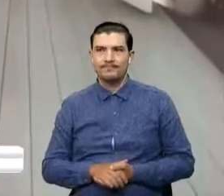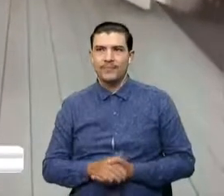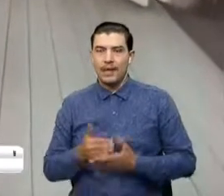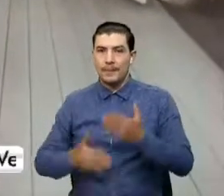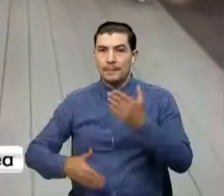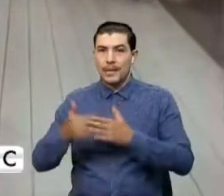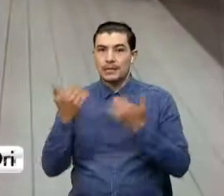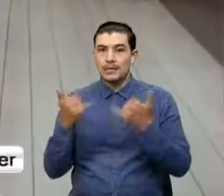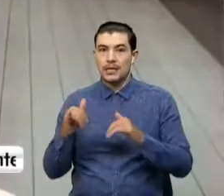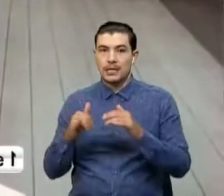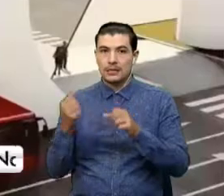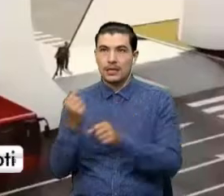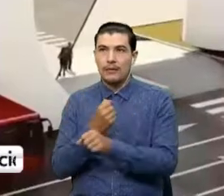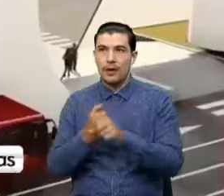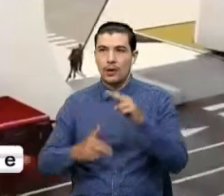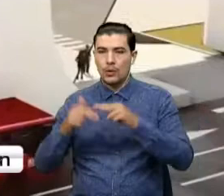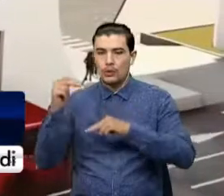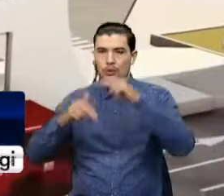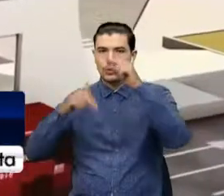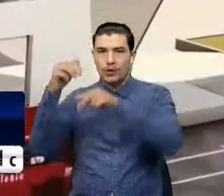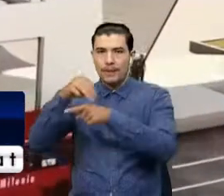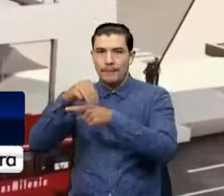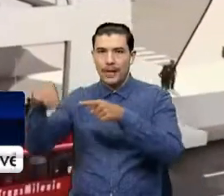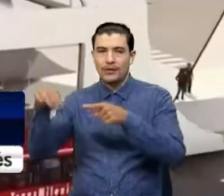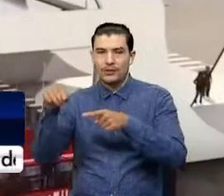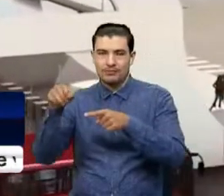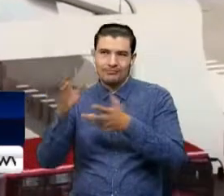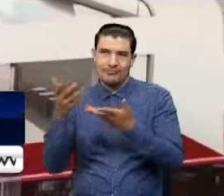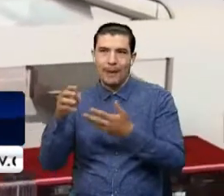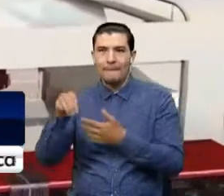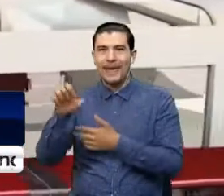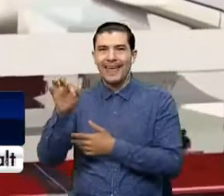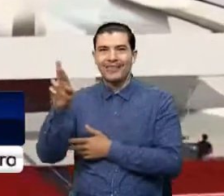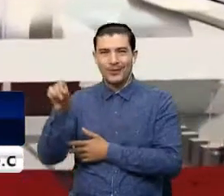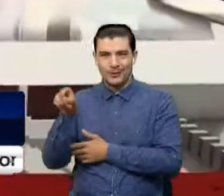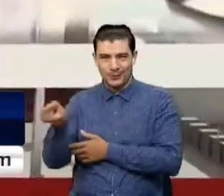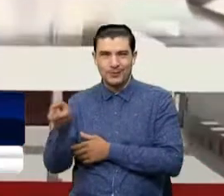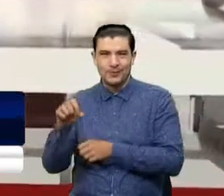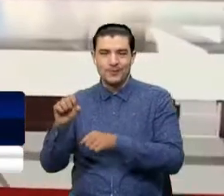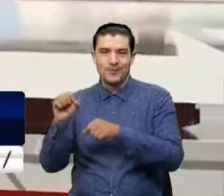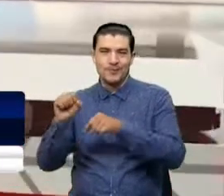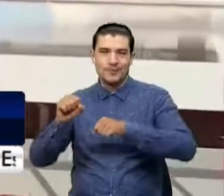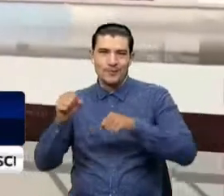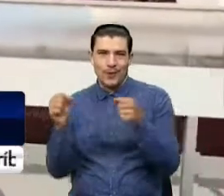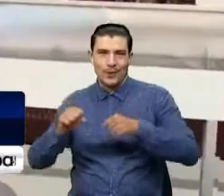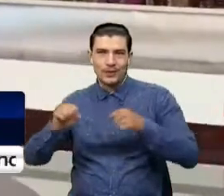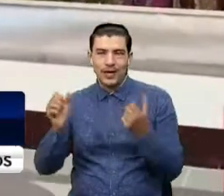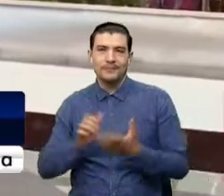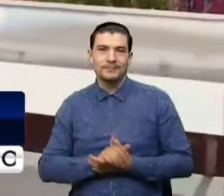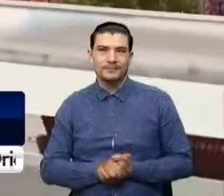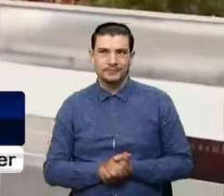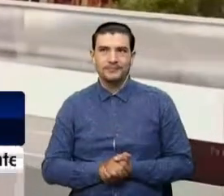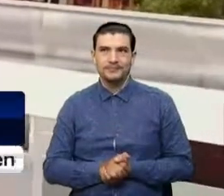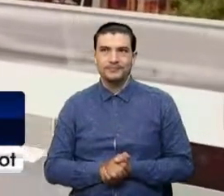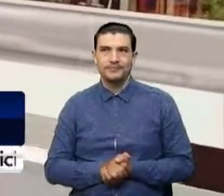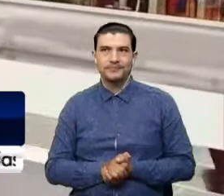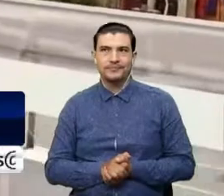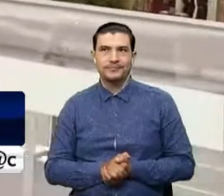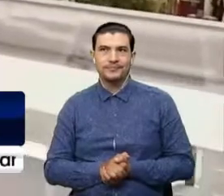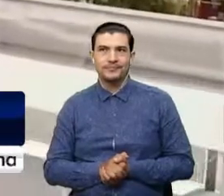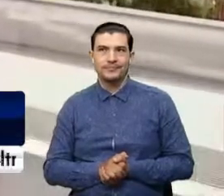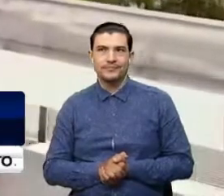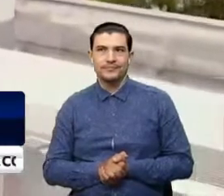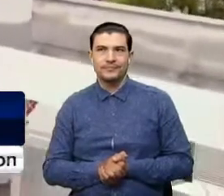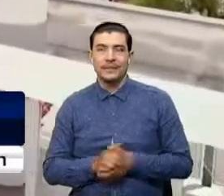Inician los trabajos para la construcción del Metro de Bogotá. Después de los polémicos diseños, la administración distrital dio a conocer 6 acuerdos que se firmaron